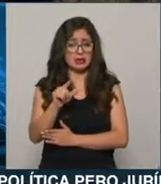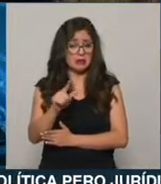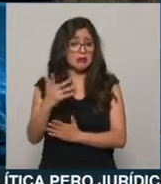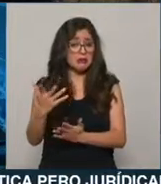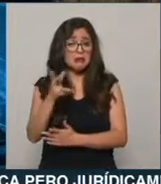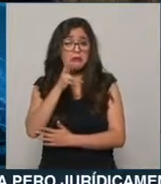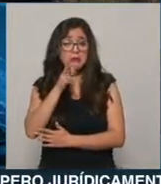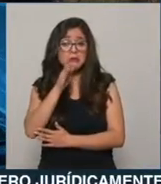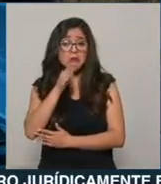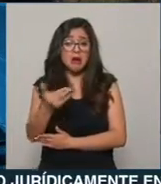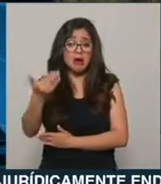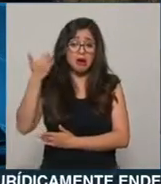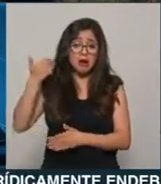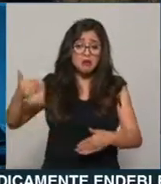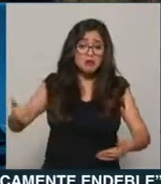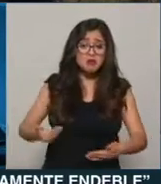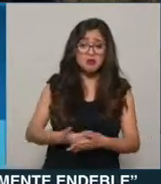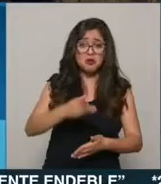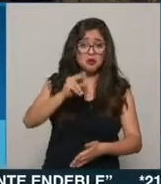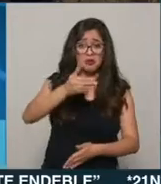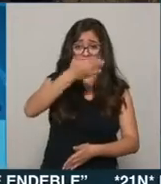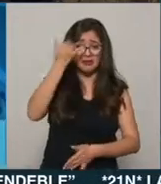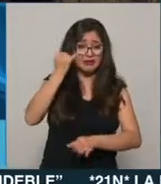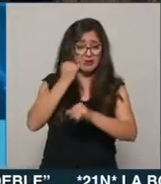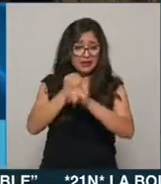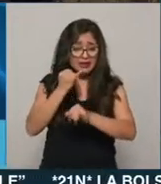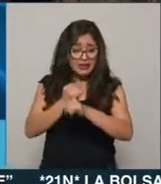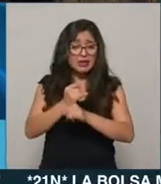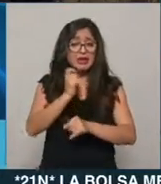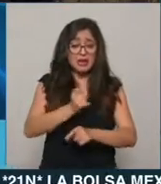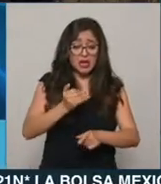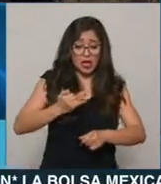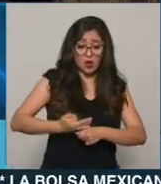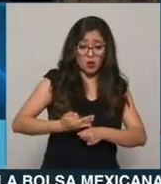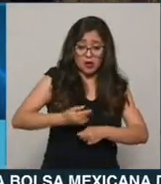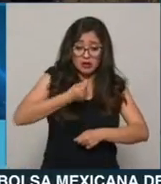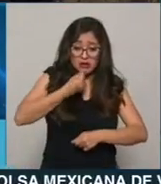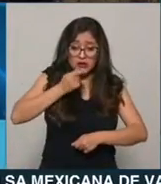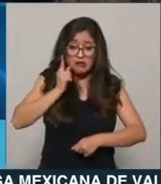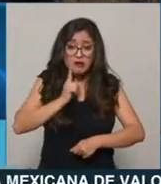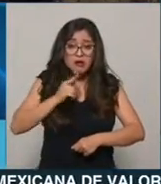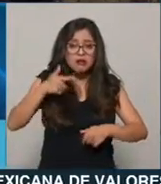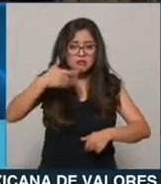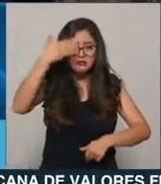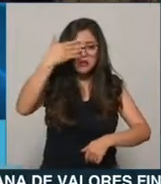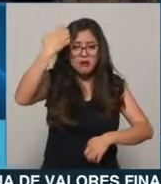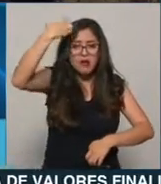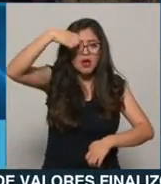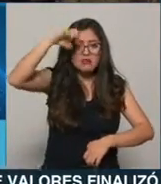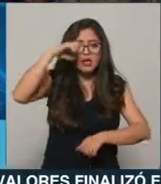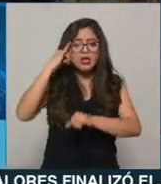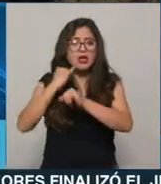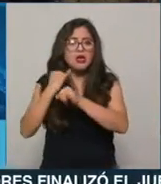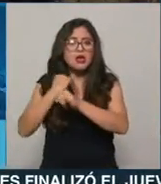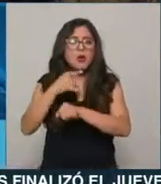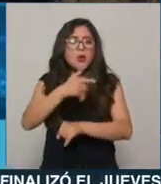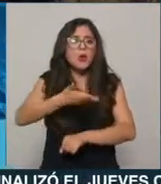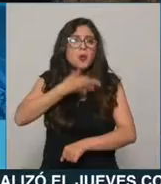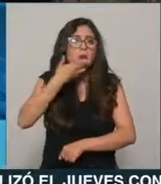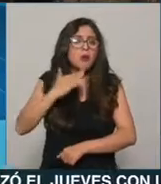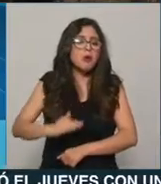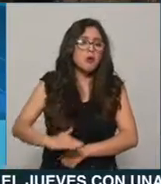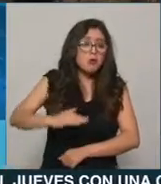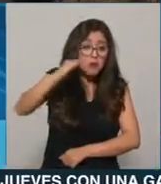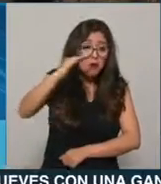porque culturalmente digamos, niños, niñas y adolescentes digitalmente están mucho más avanzados y para ellos es más natural, pero para quienes tenemos más